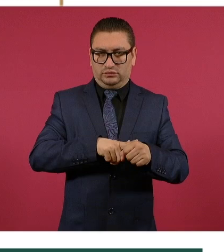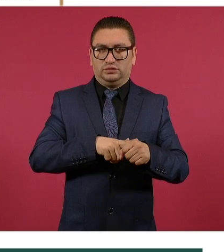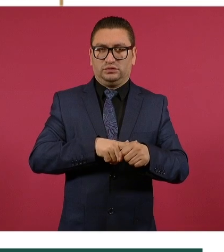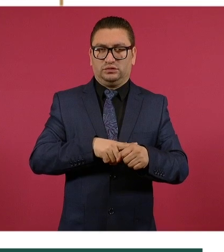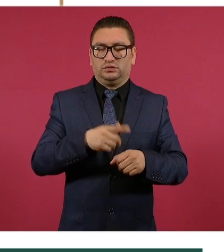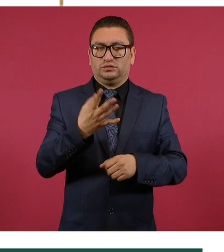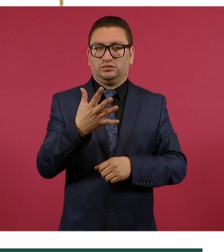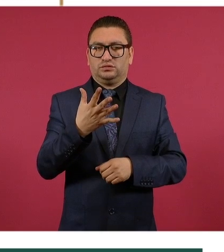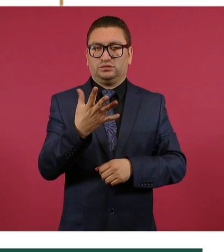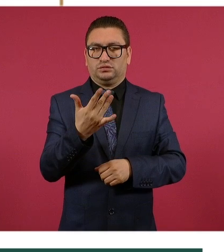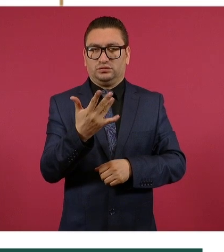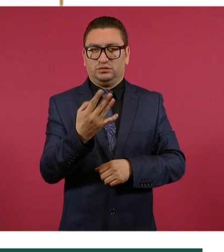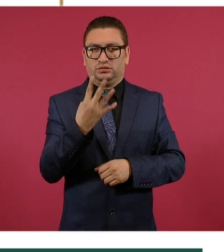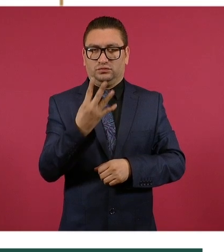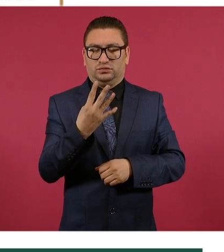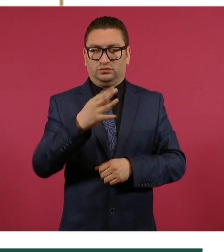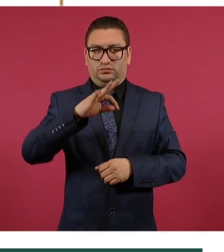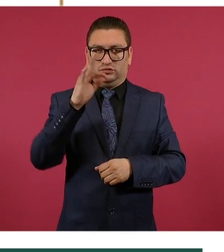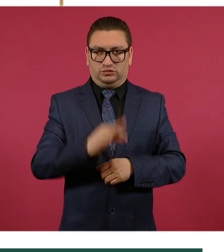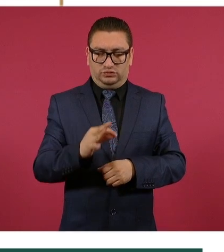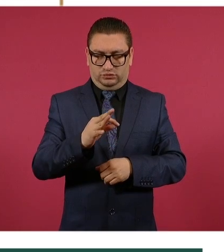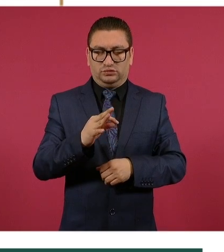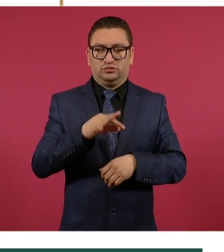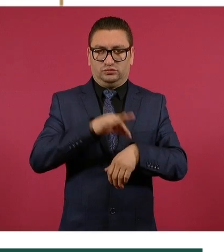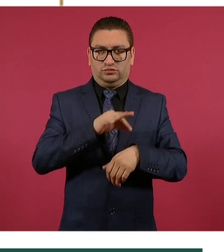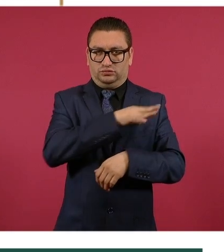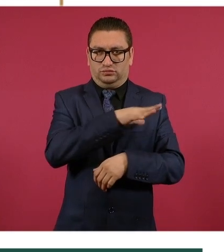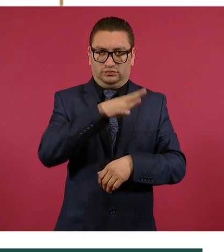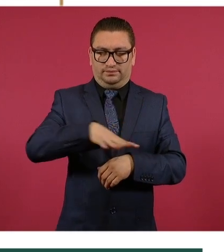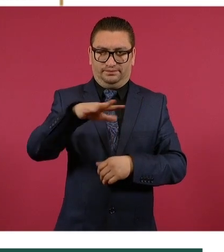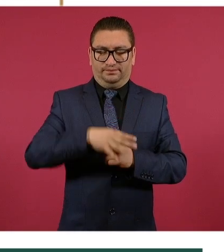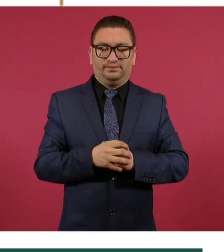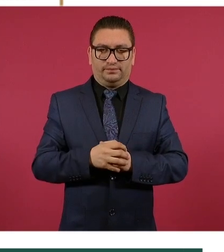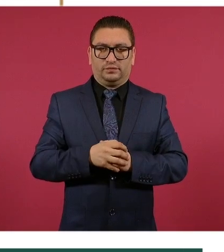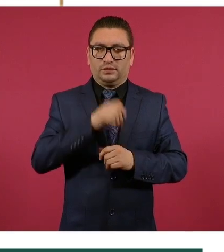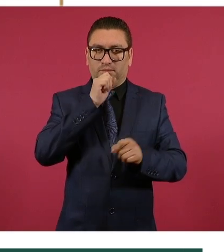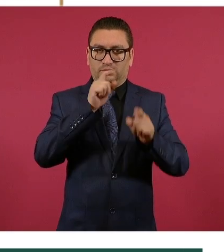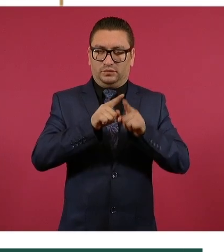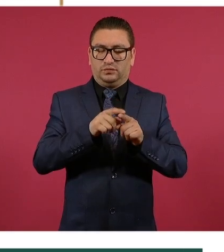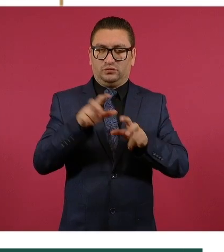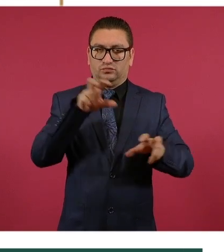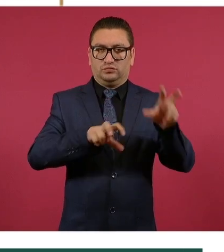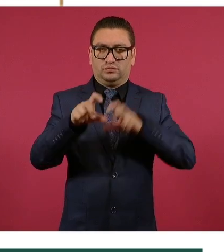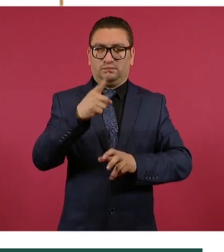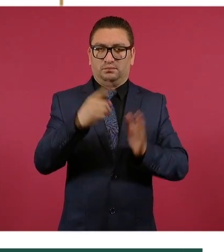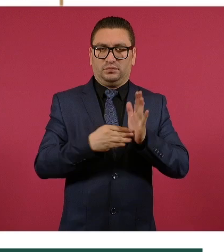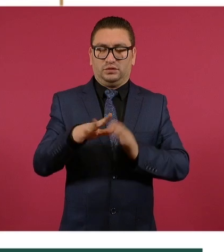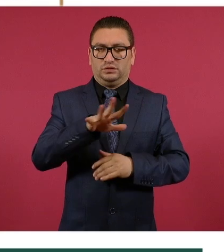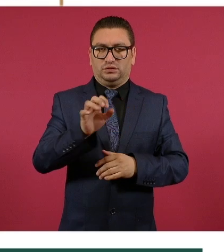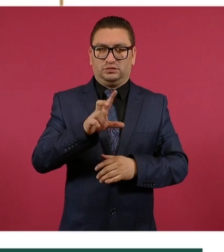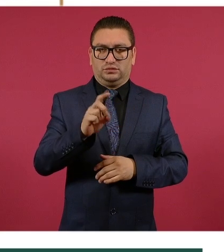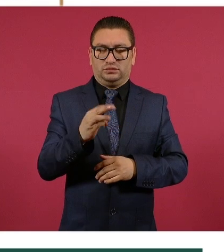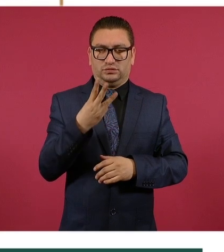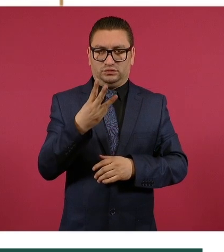especialistas, 54% de médicas y médicos generales. También ha habido una inversión de